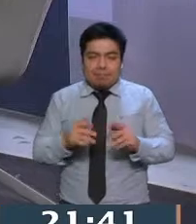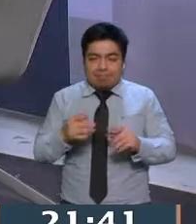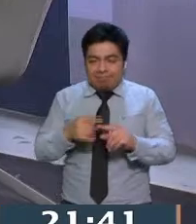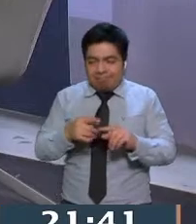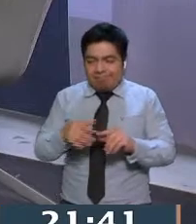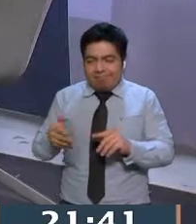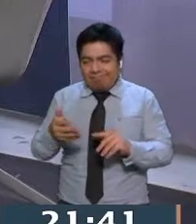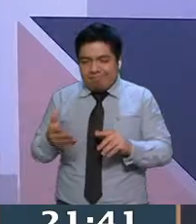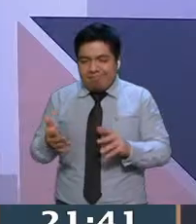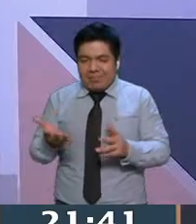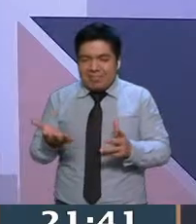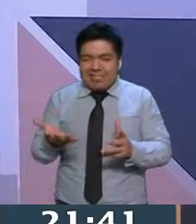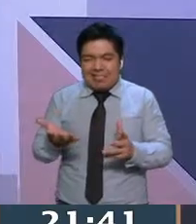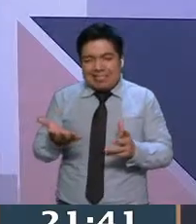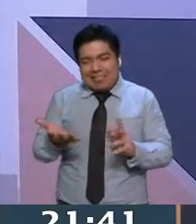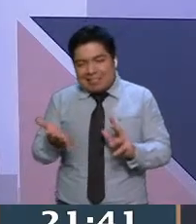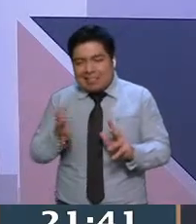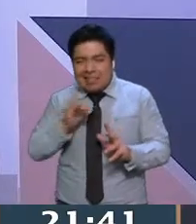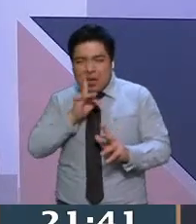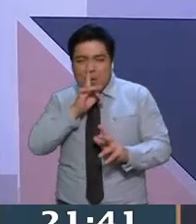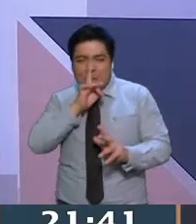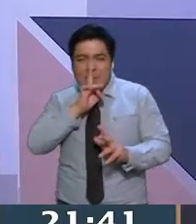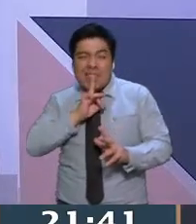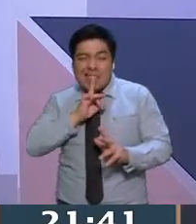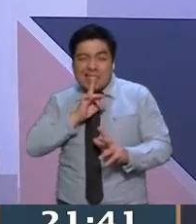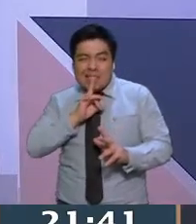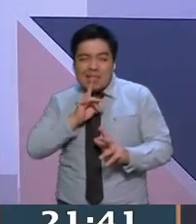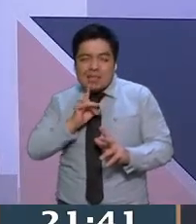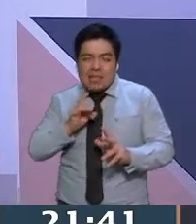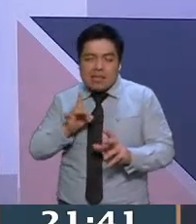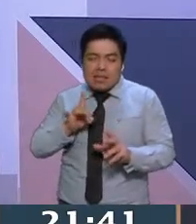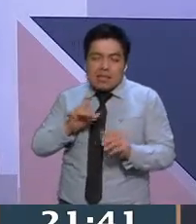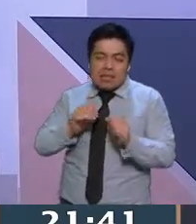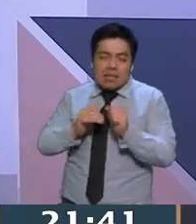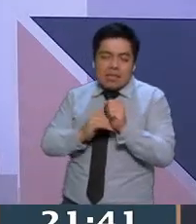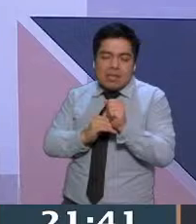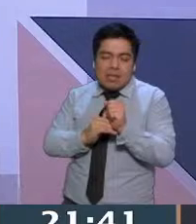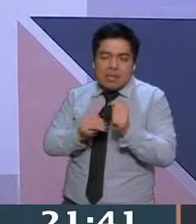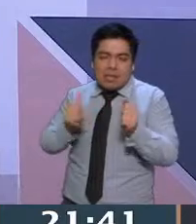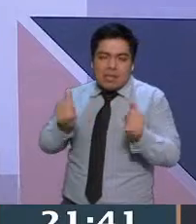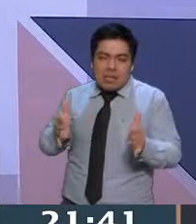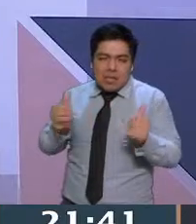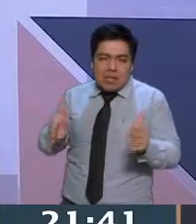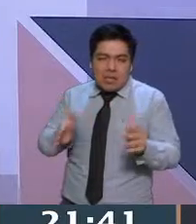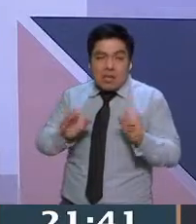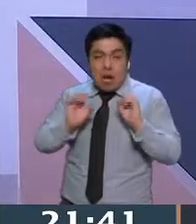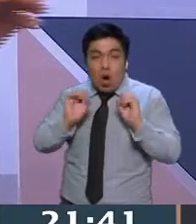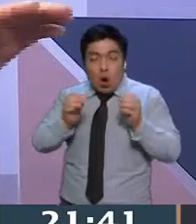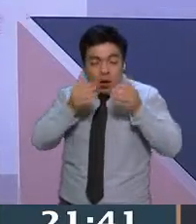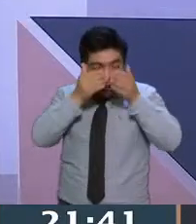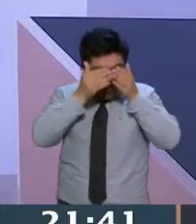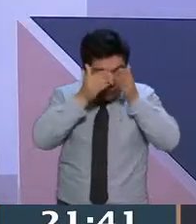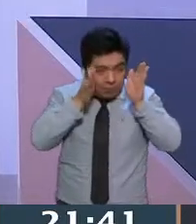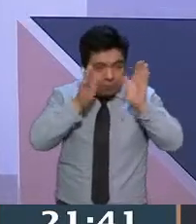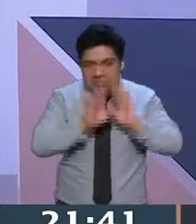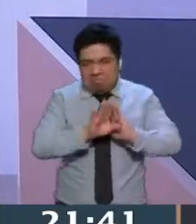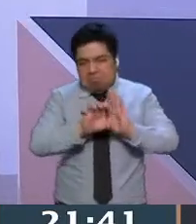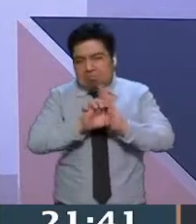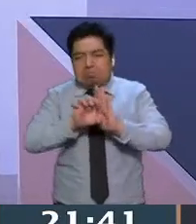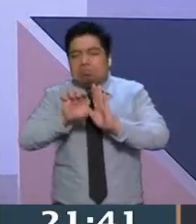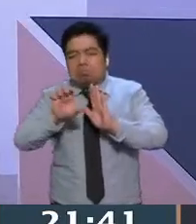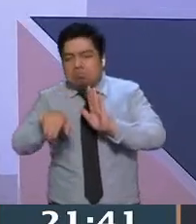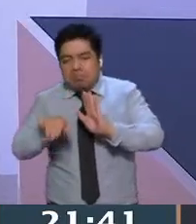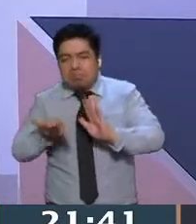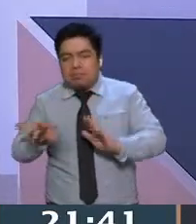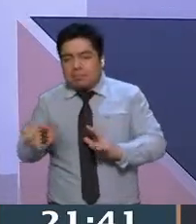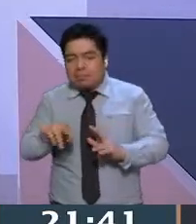esas mentiras tramposas que hay que poner en la mesa, o por lo menos pensarlas desde otro lado. Vamos a suponer que no tuvieran